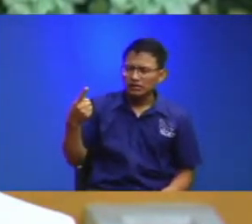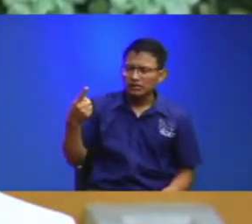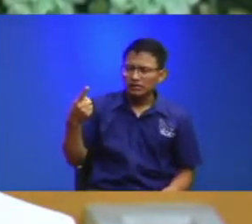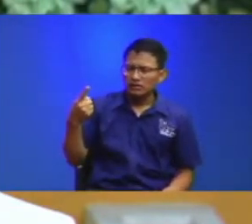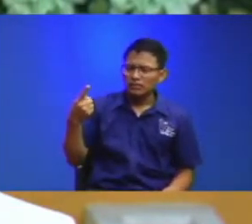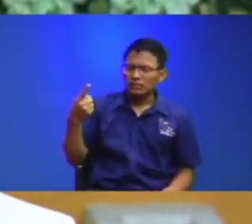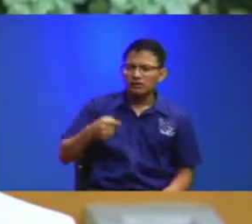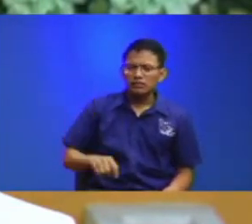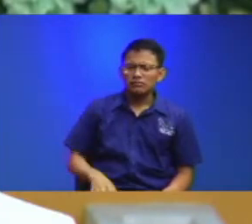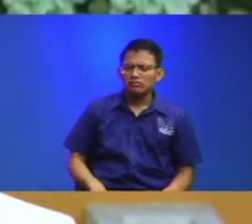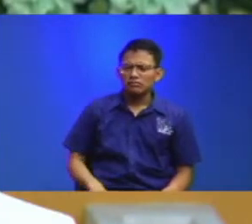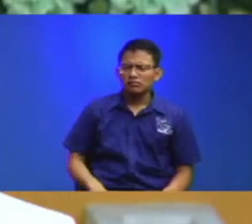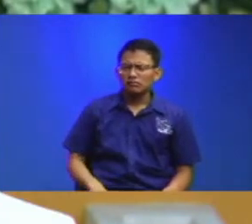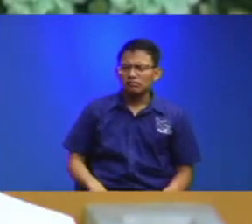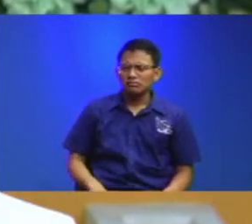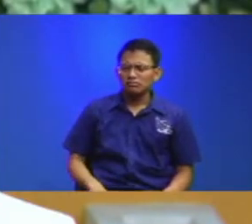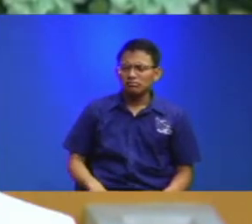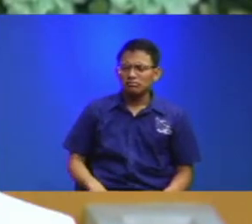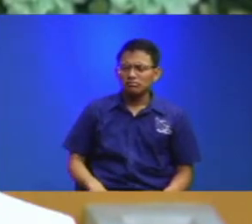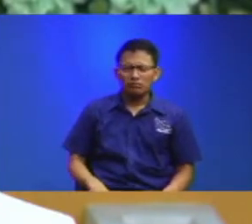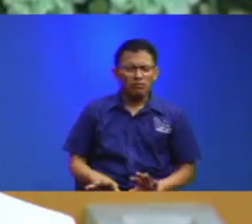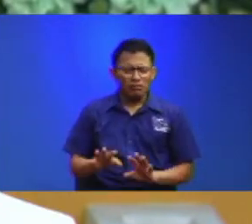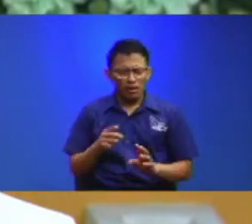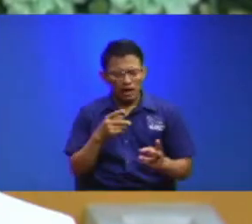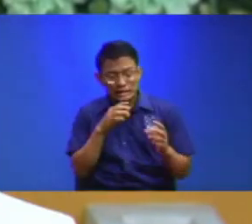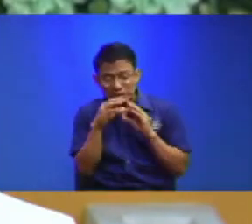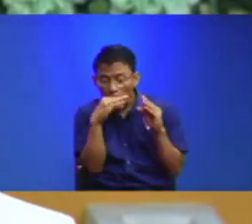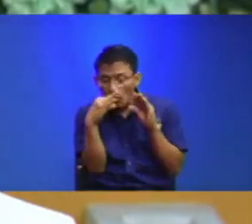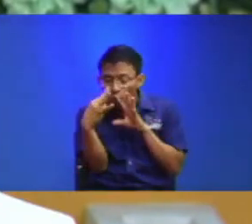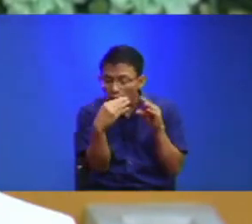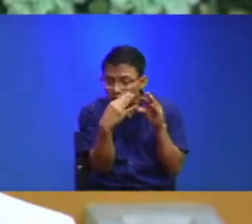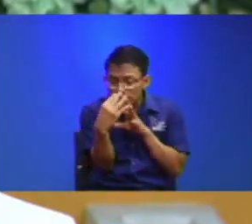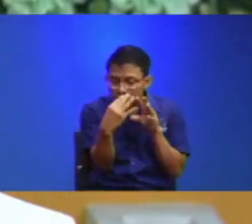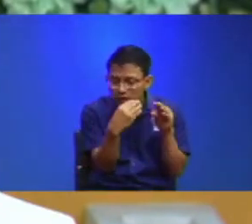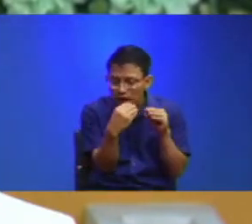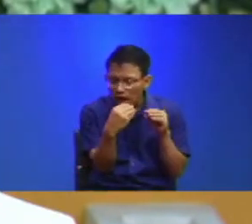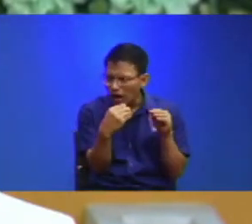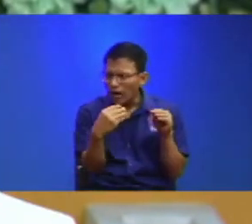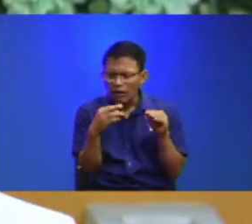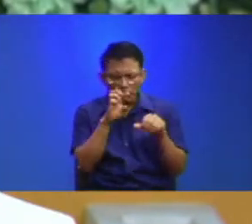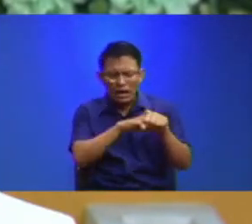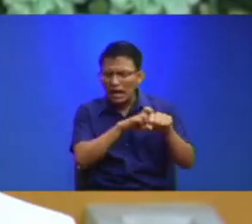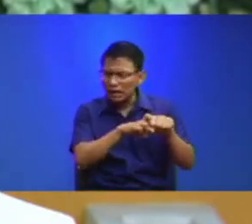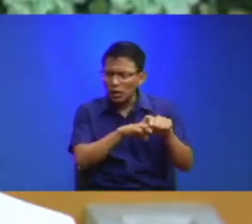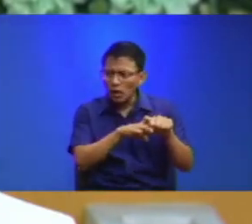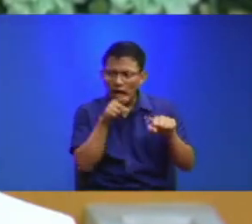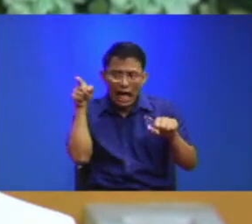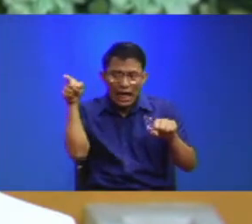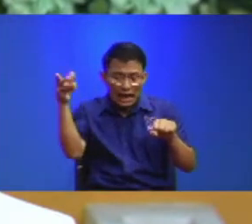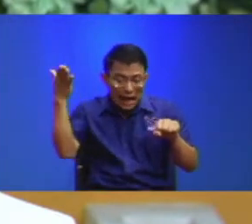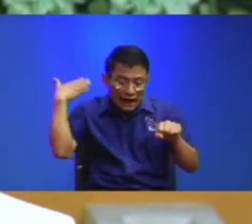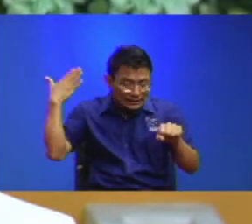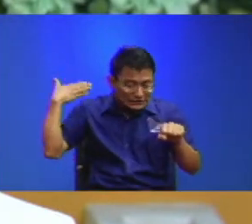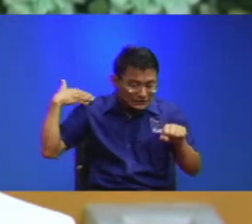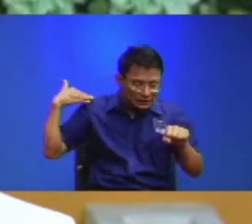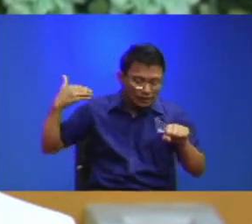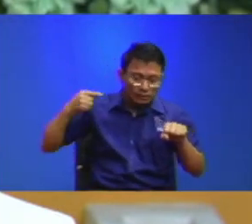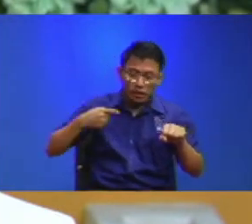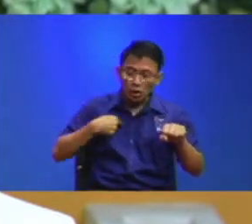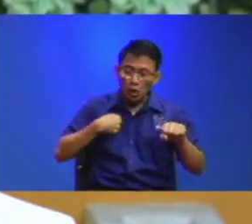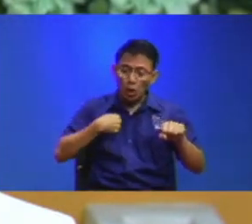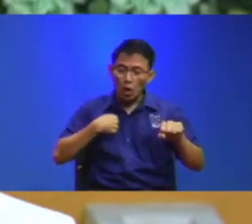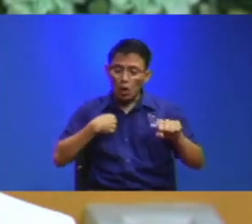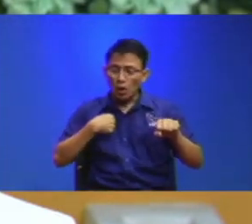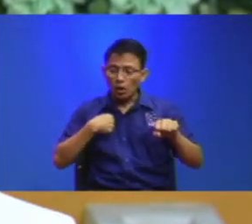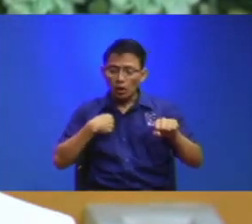nosotros también. Sí, Pedro me dijo, aparte de mí, Satanás, no será que, y ese día yo me enojé